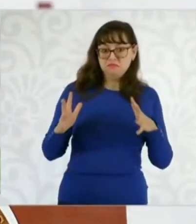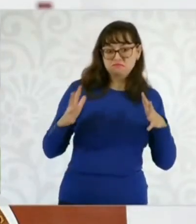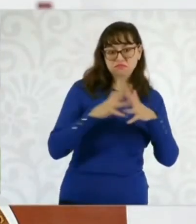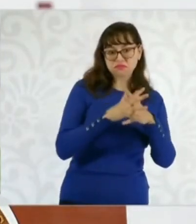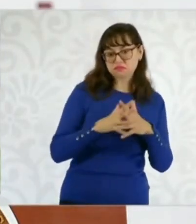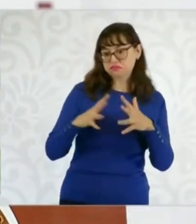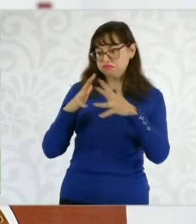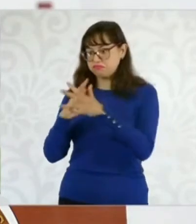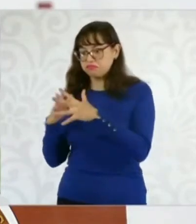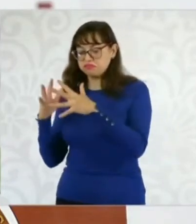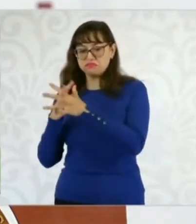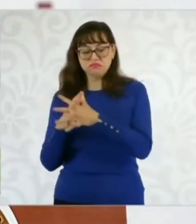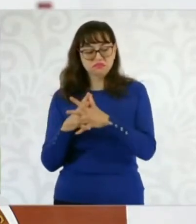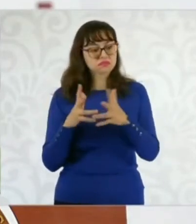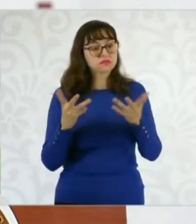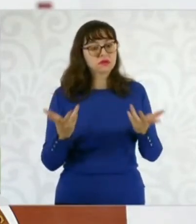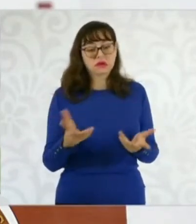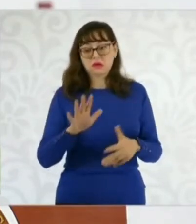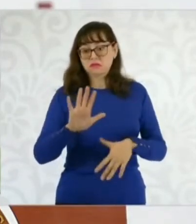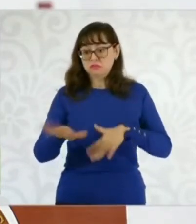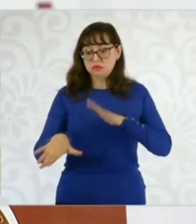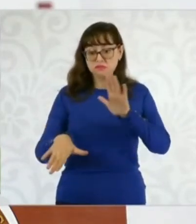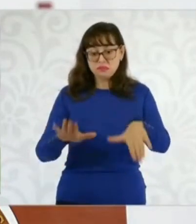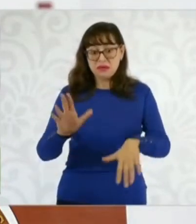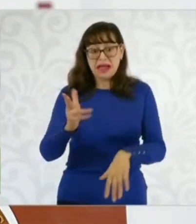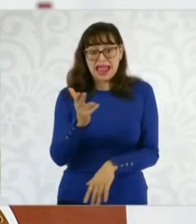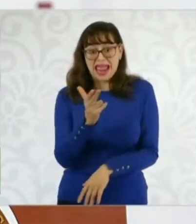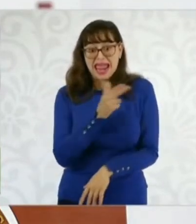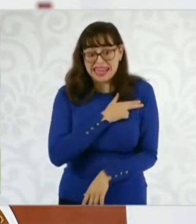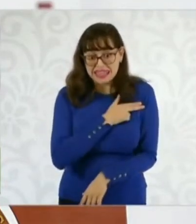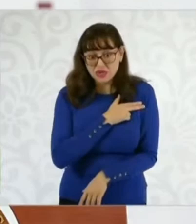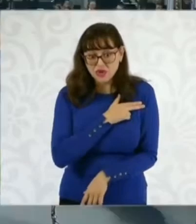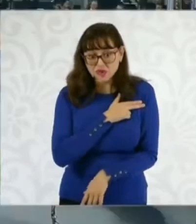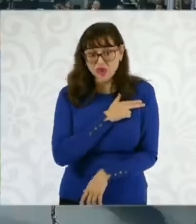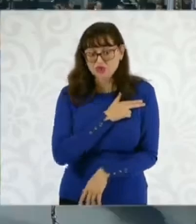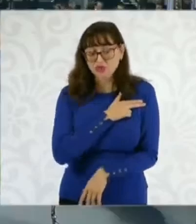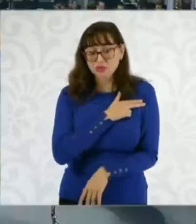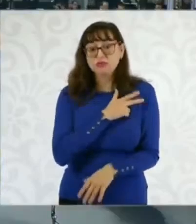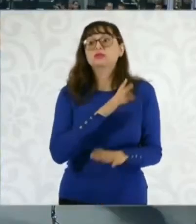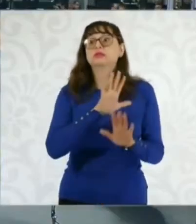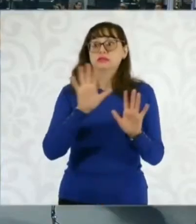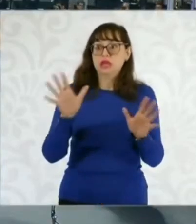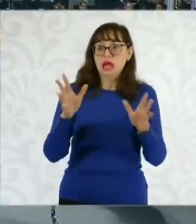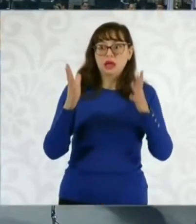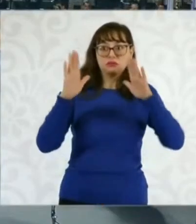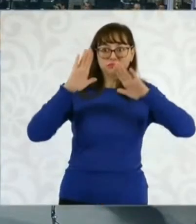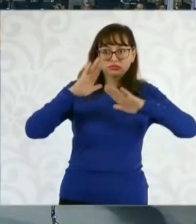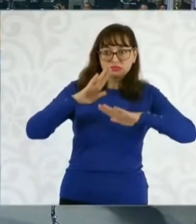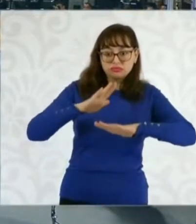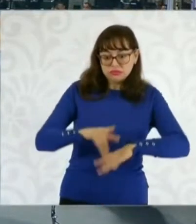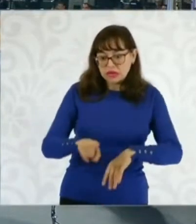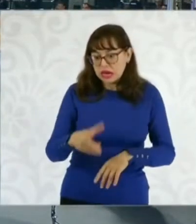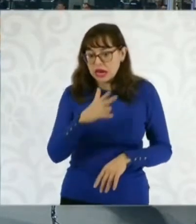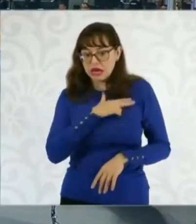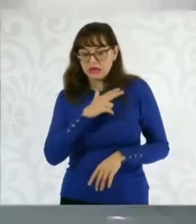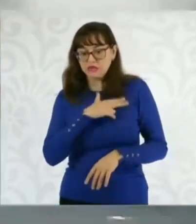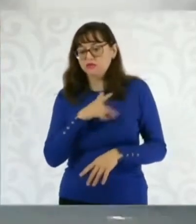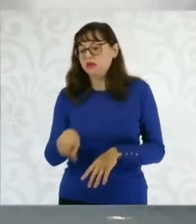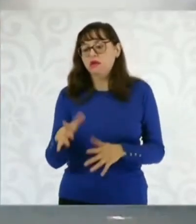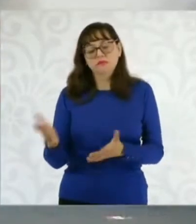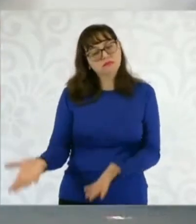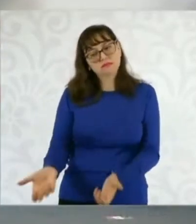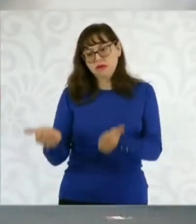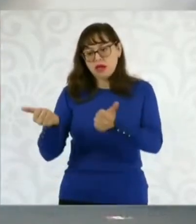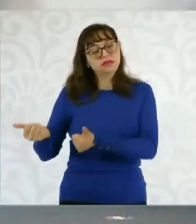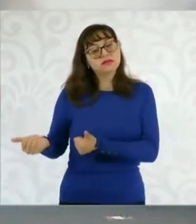en los que el mismo personal militar les proporciona los primeros auxilios o inclusive los evacúan a las instalaciones hospitalarias